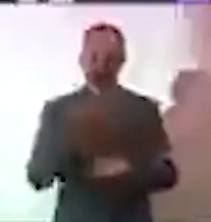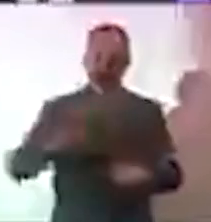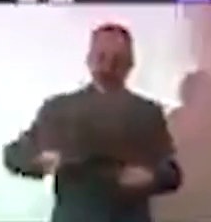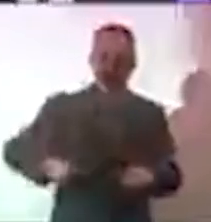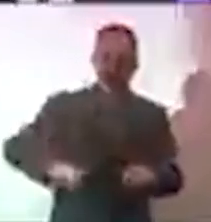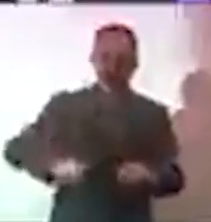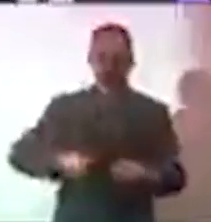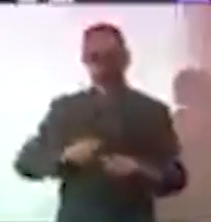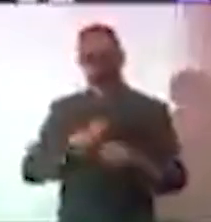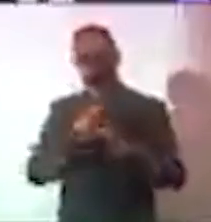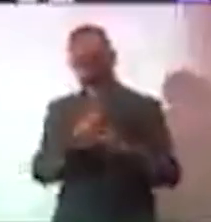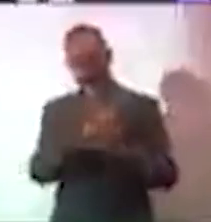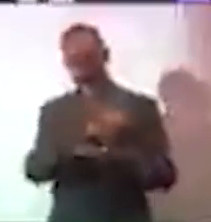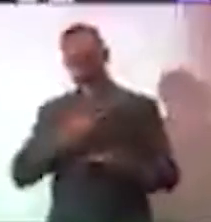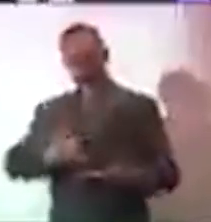nuestra labor.